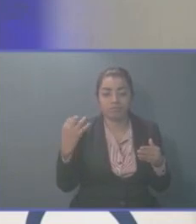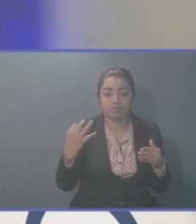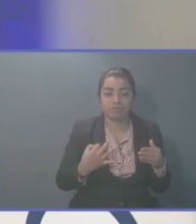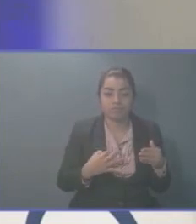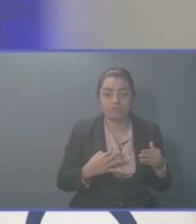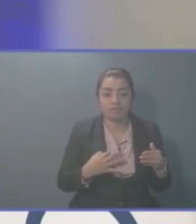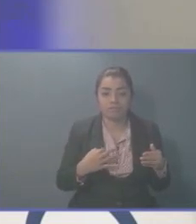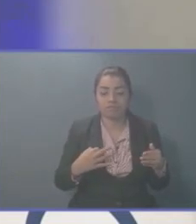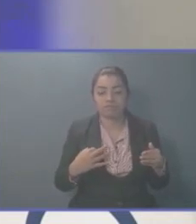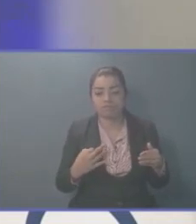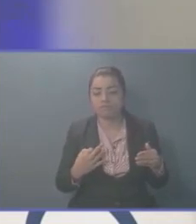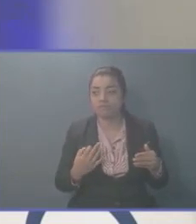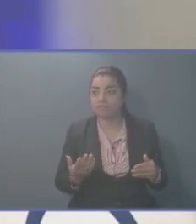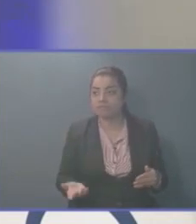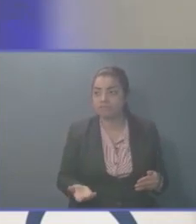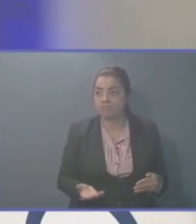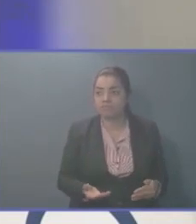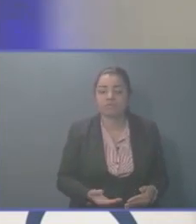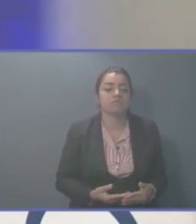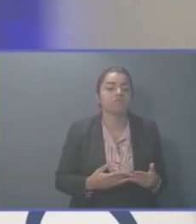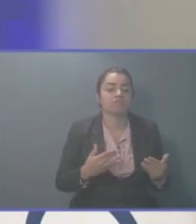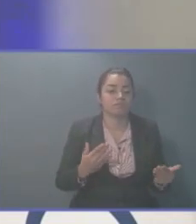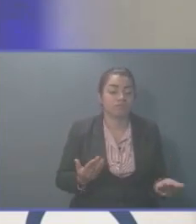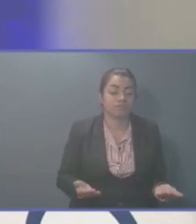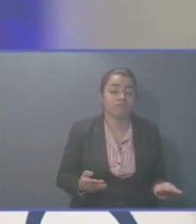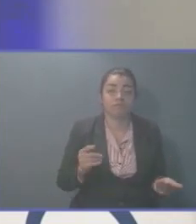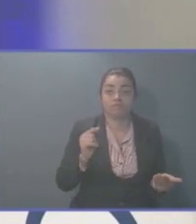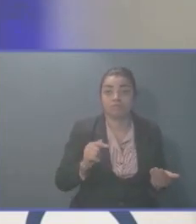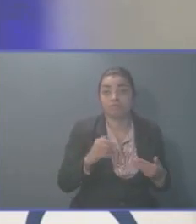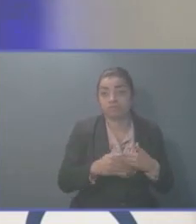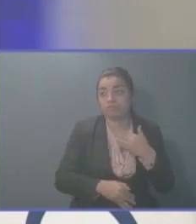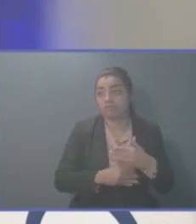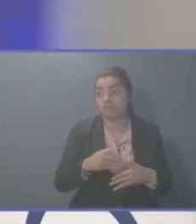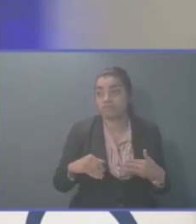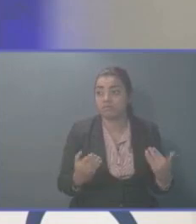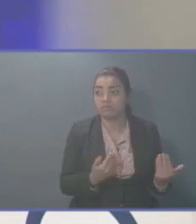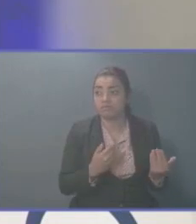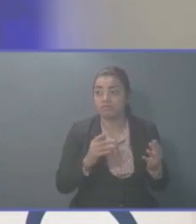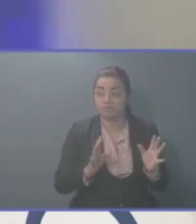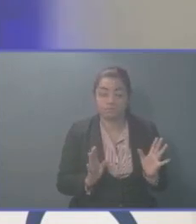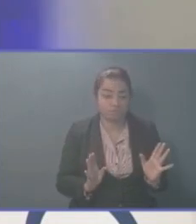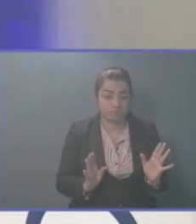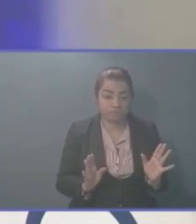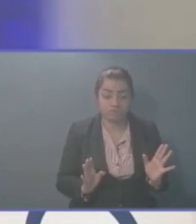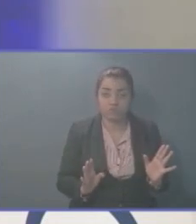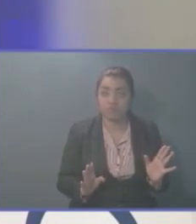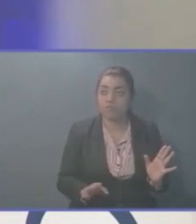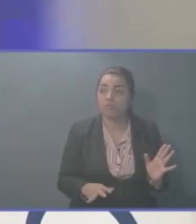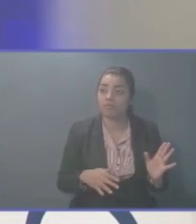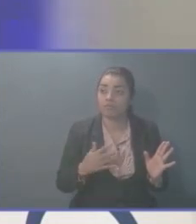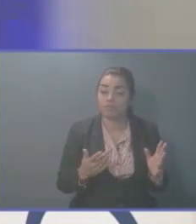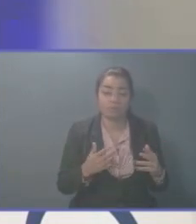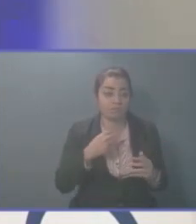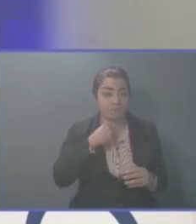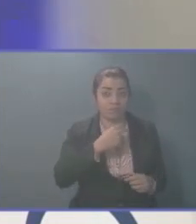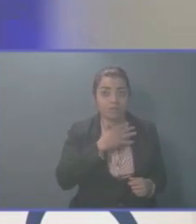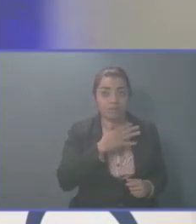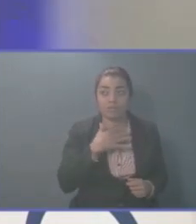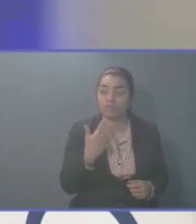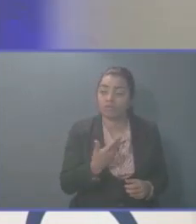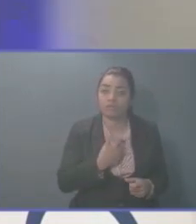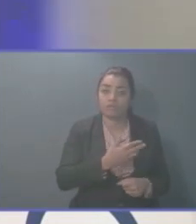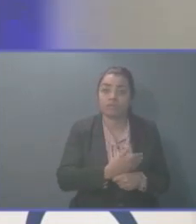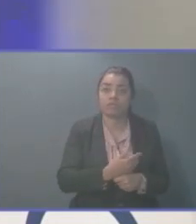lo que la legislación establece. Sin embargo, eran contextos complejos porque como grupo parlamentario lo